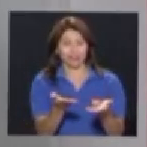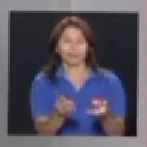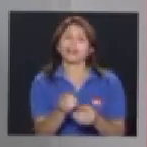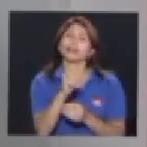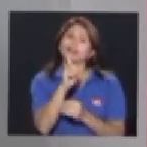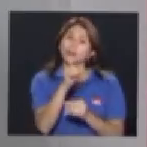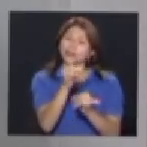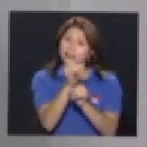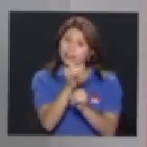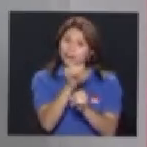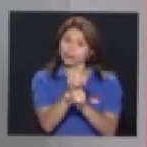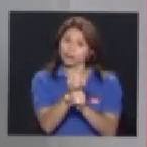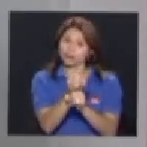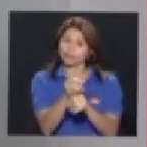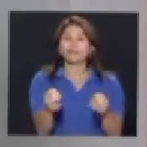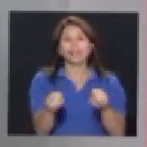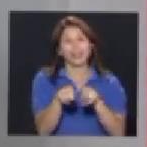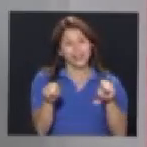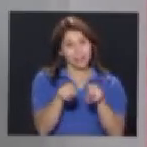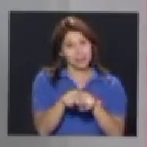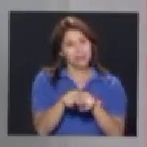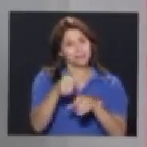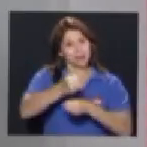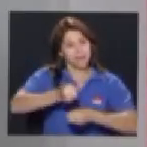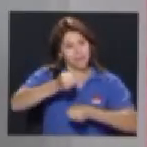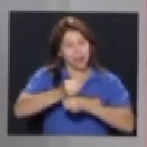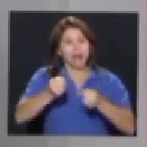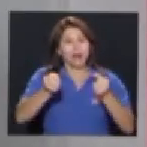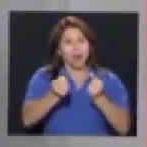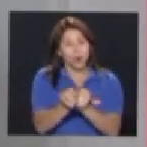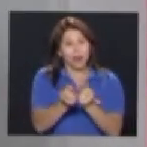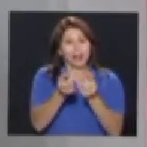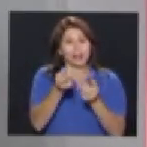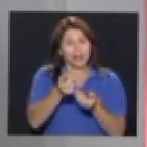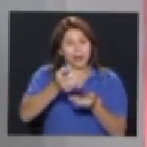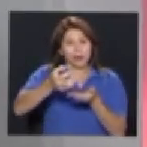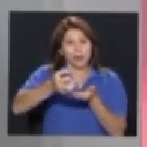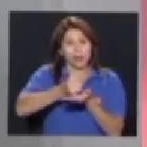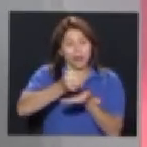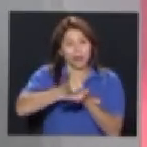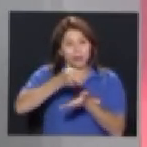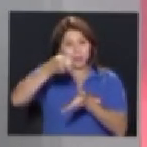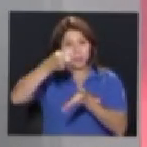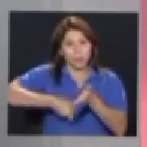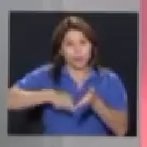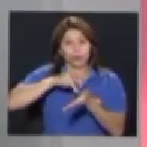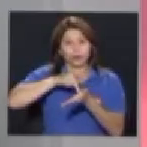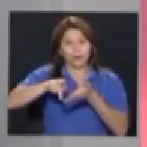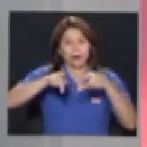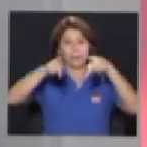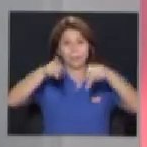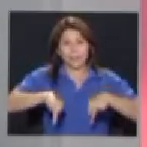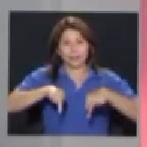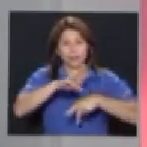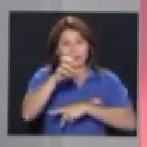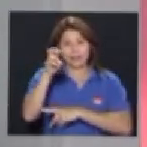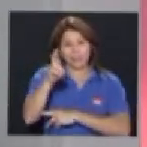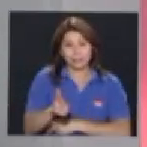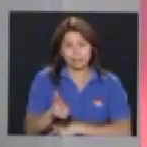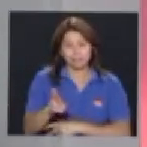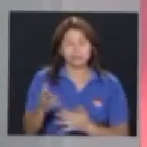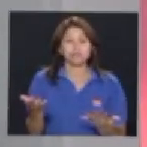una institución que también se paga con los impuestos que tributan los habitantes de este país, y por